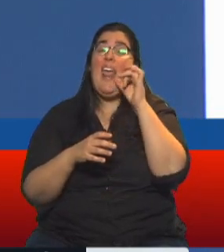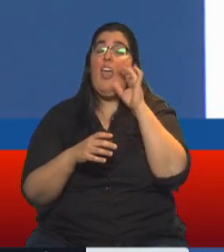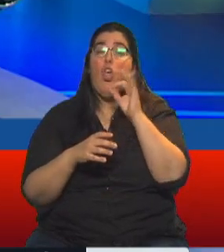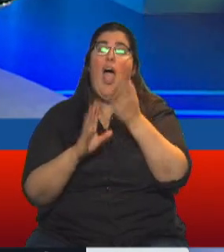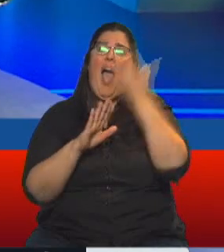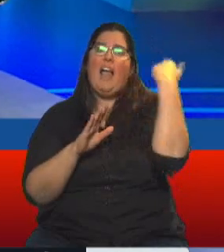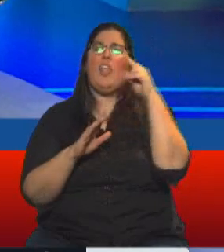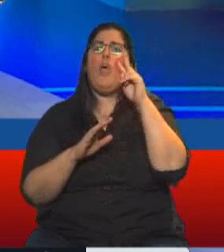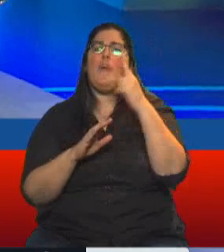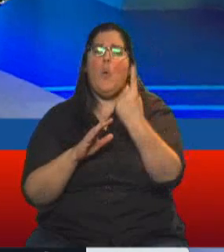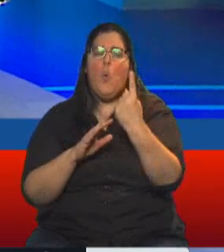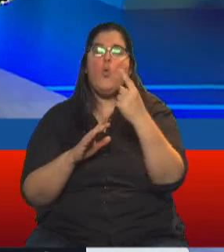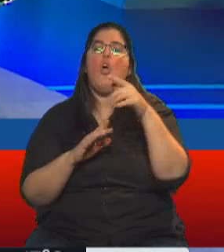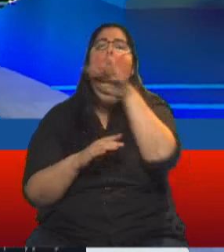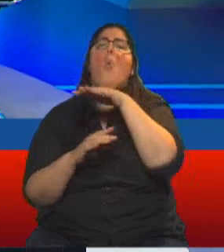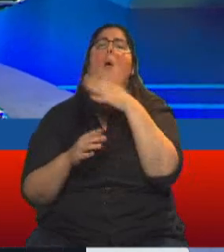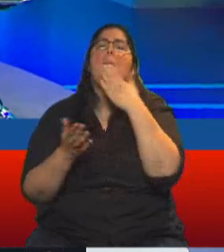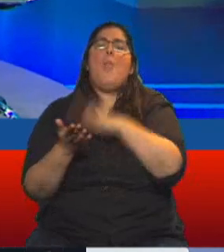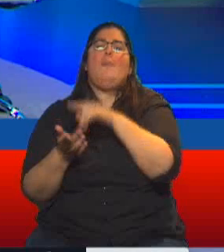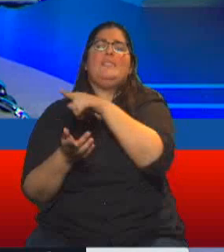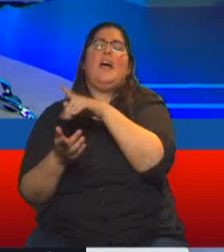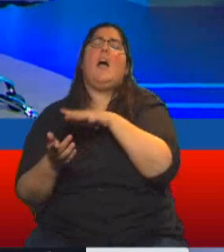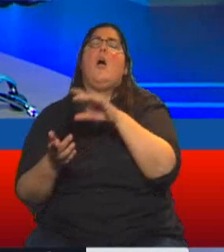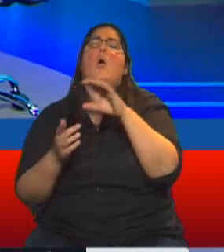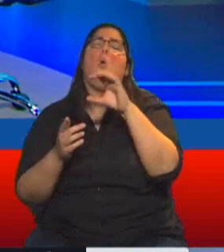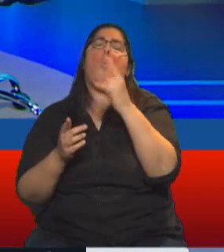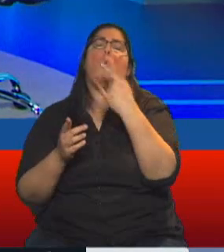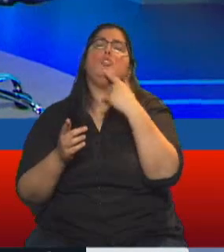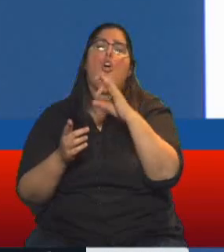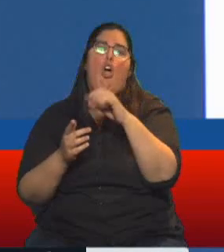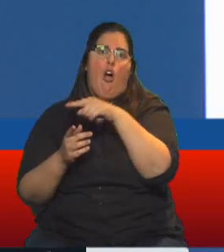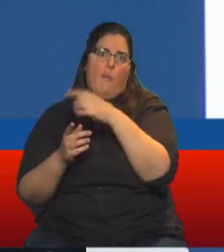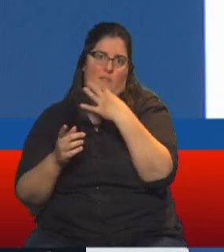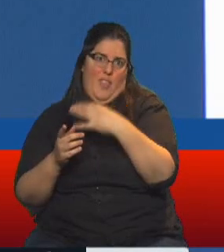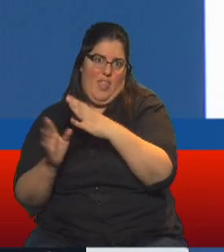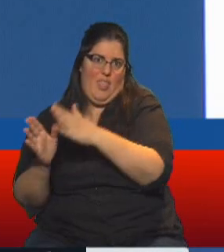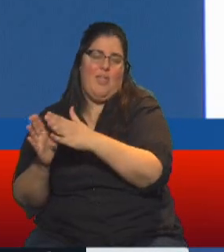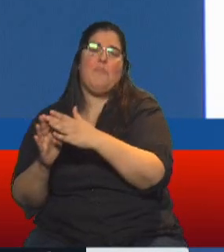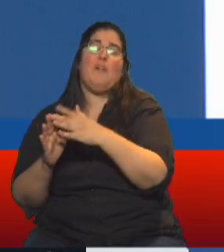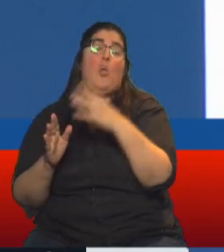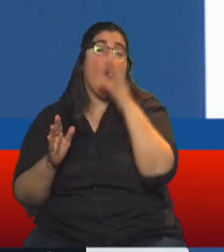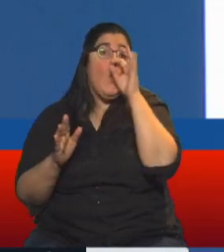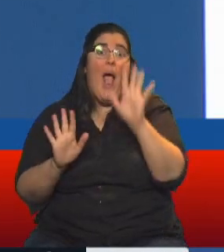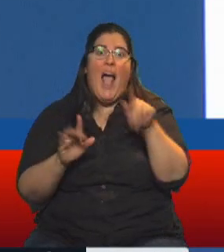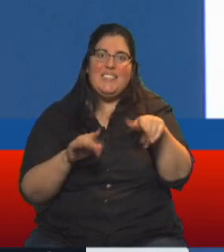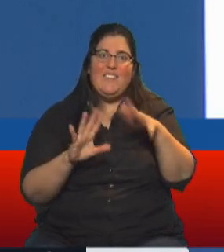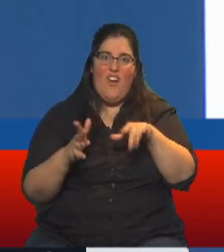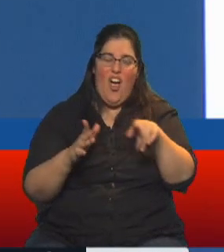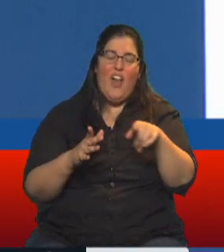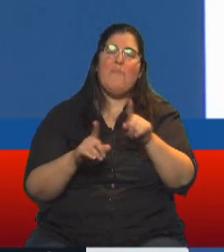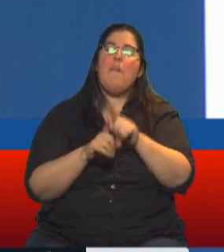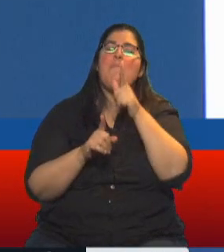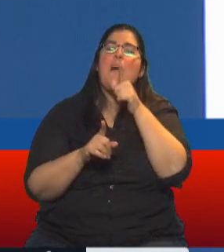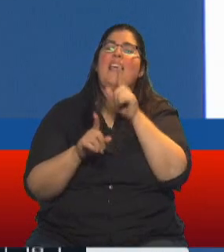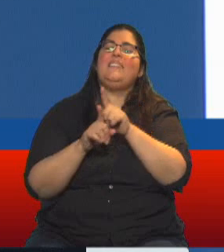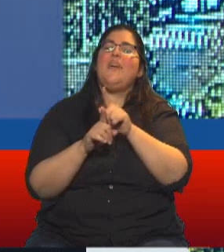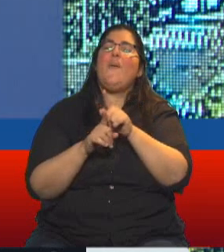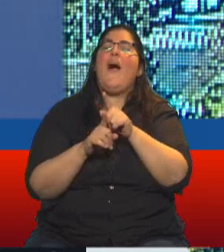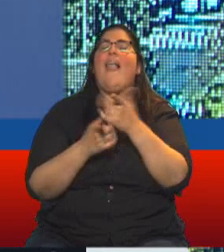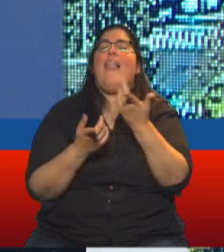y creo que también ahí vino para reforzar. Parece una postal de época de América Latina de las izquierdas hace 15 años,